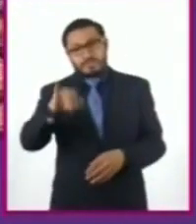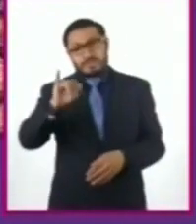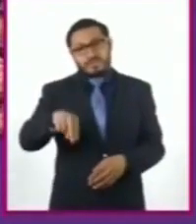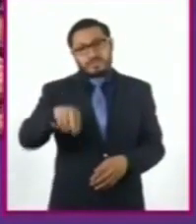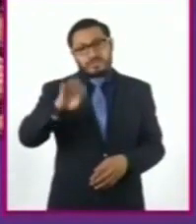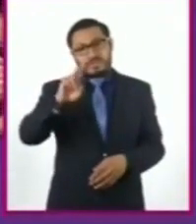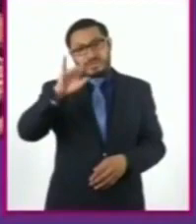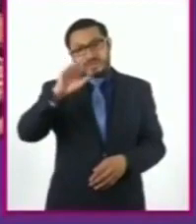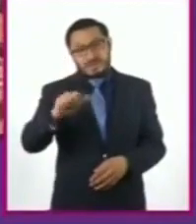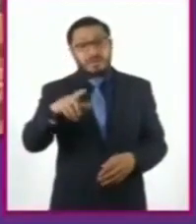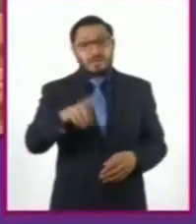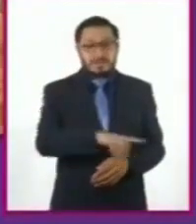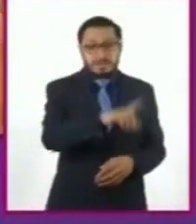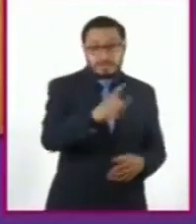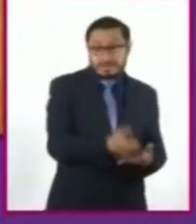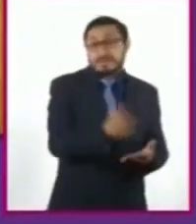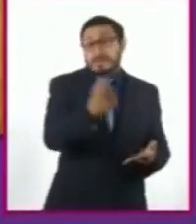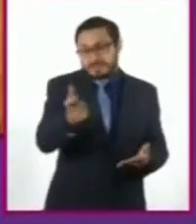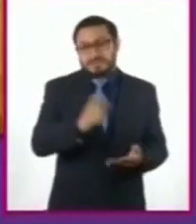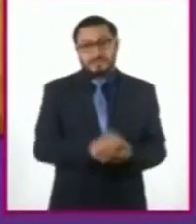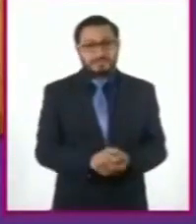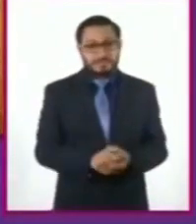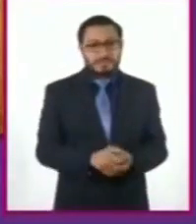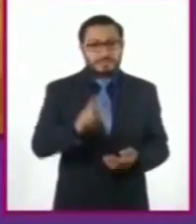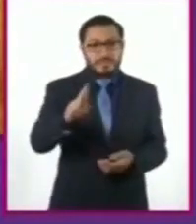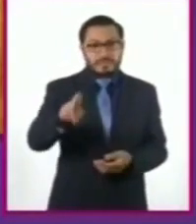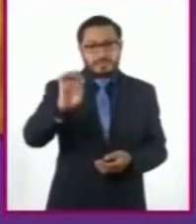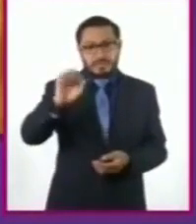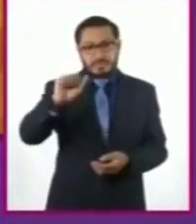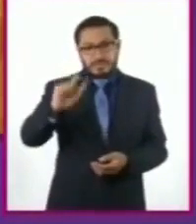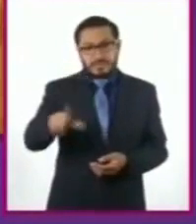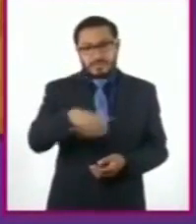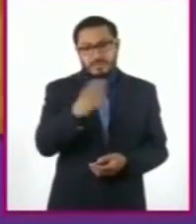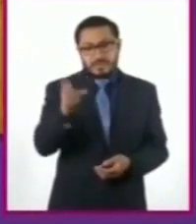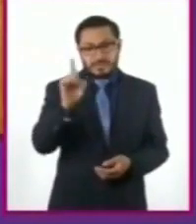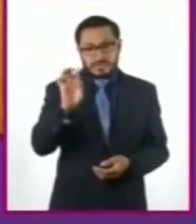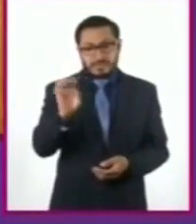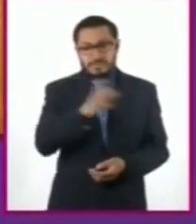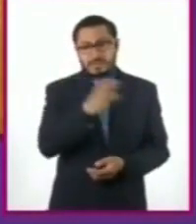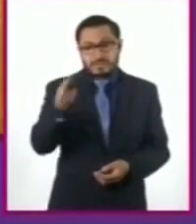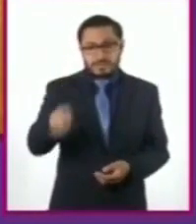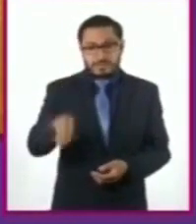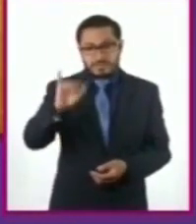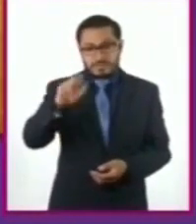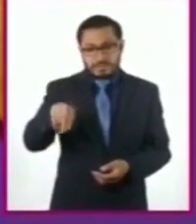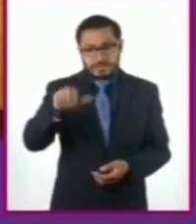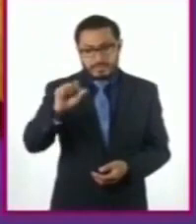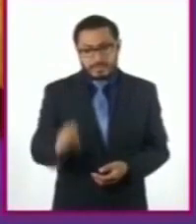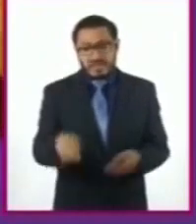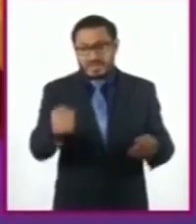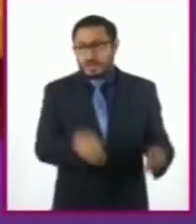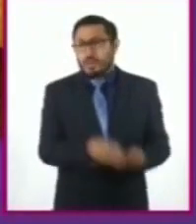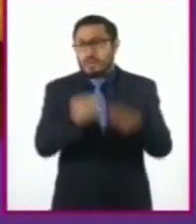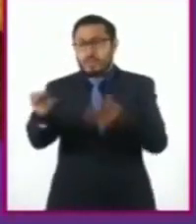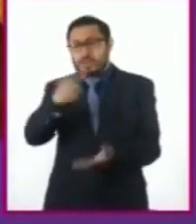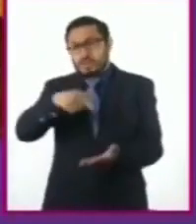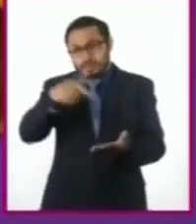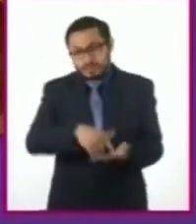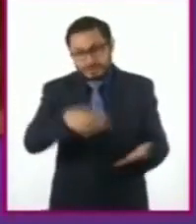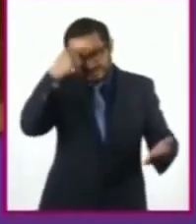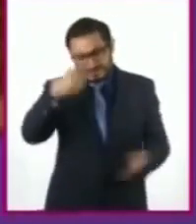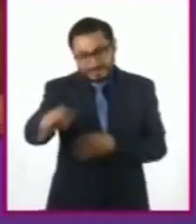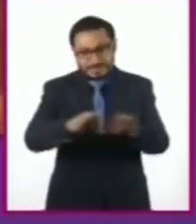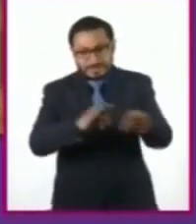cambio de un pago. Y con el Real de Minas, se entregaron zonas mineras a los españoles con la idea de incrementar la